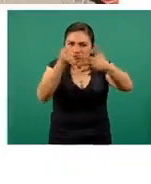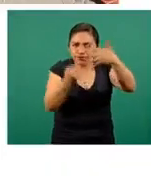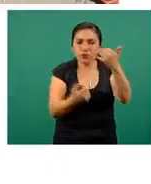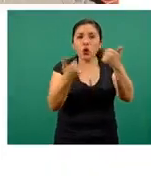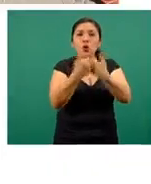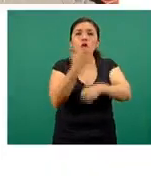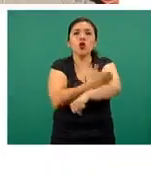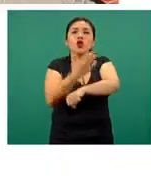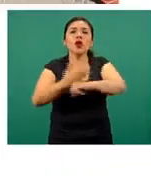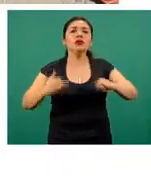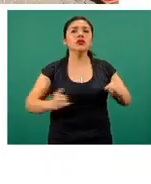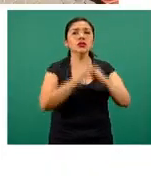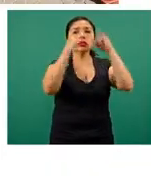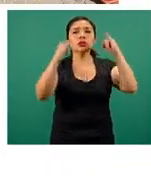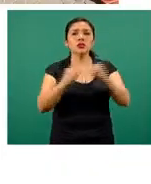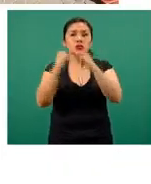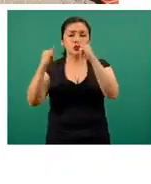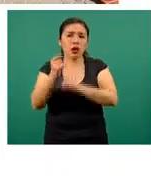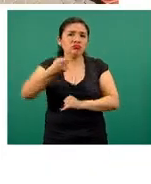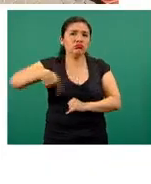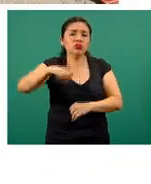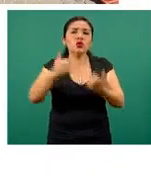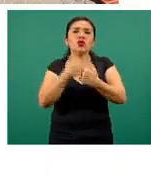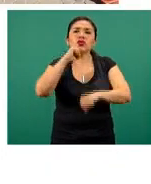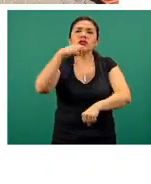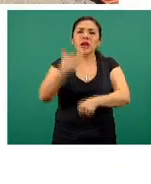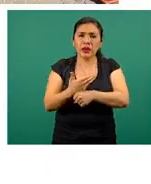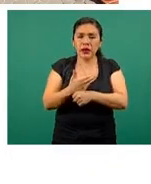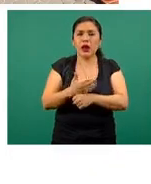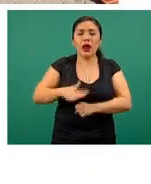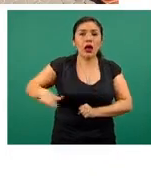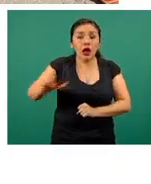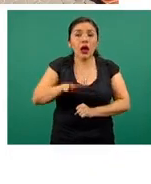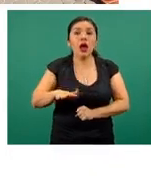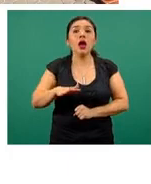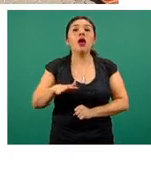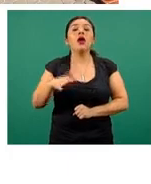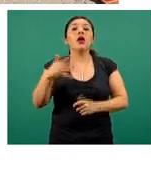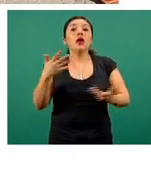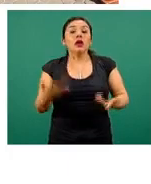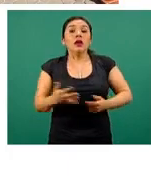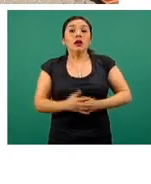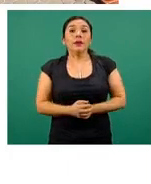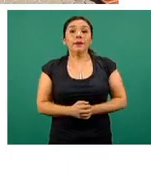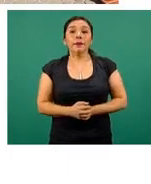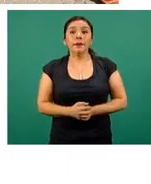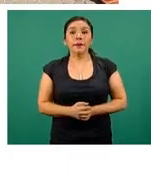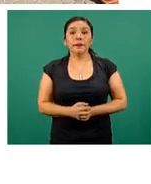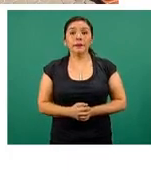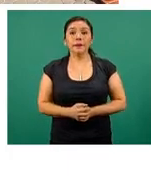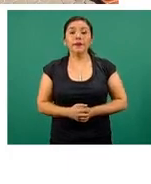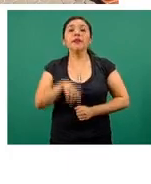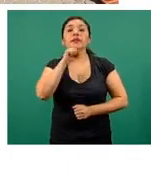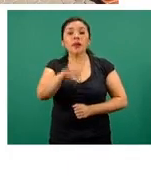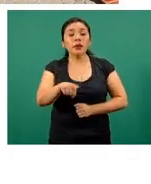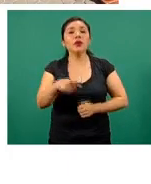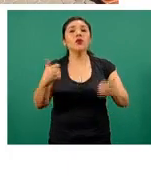coordinación institucional intersecretarial e intersectorial y muy aceitada y muy